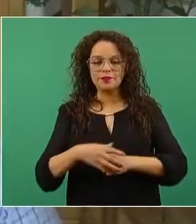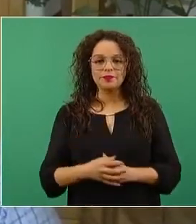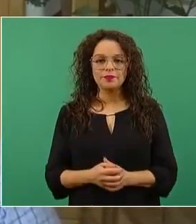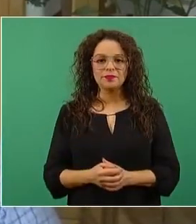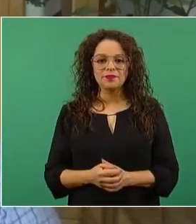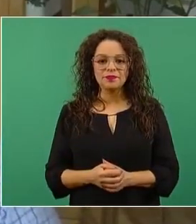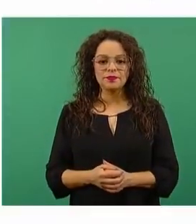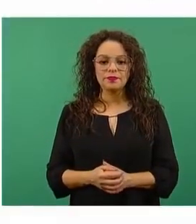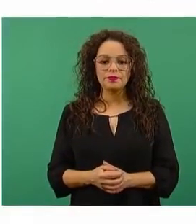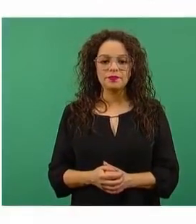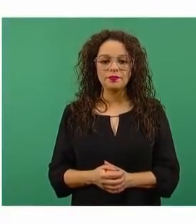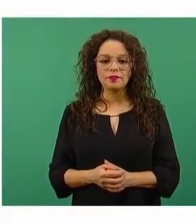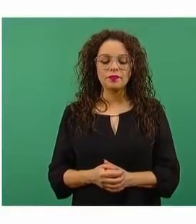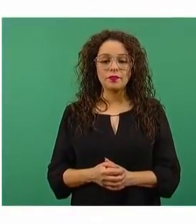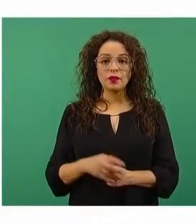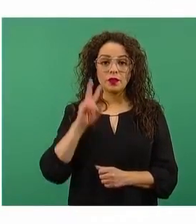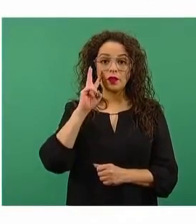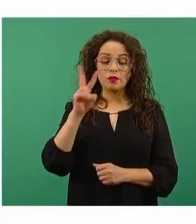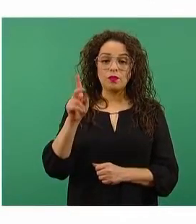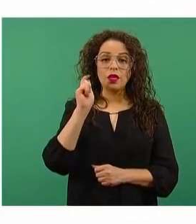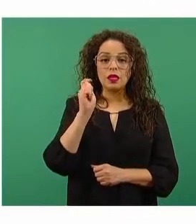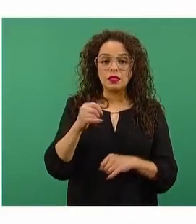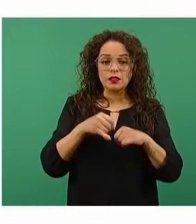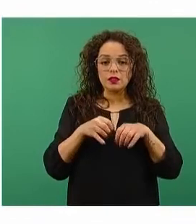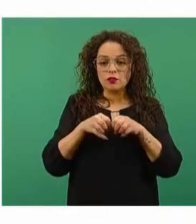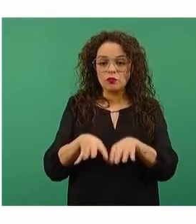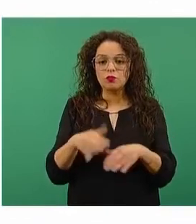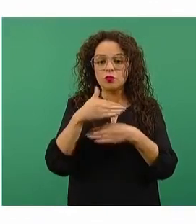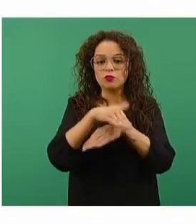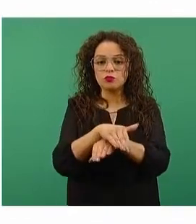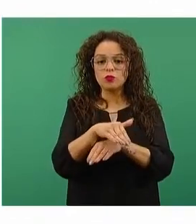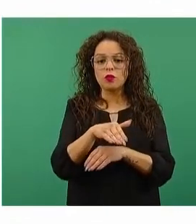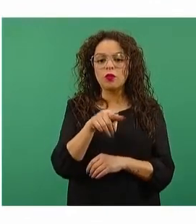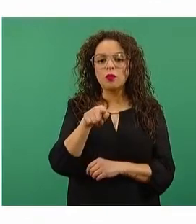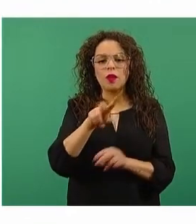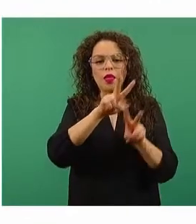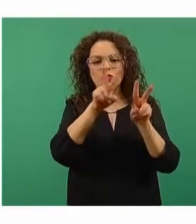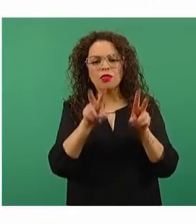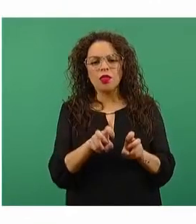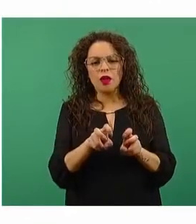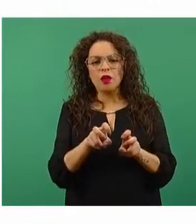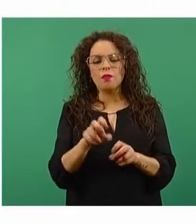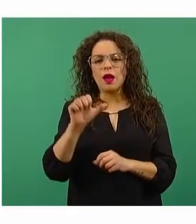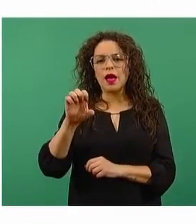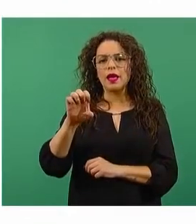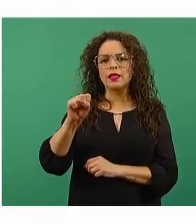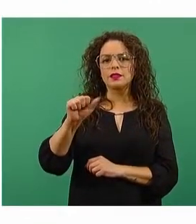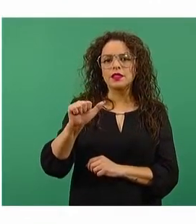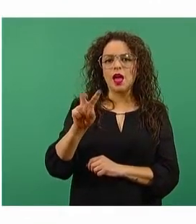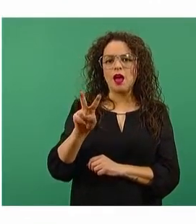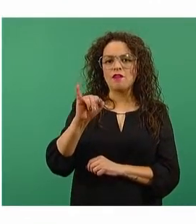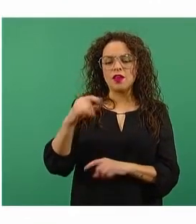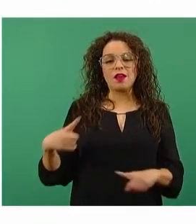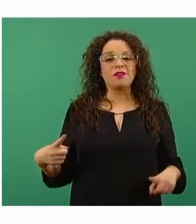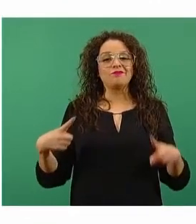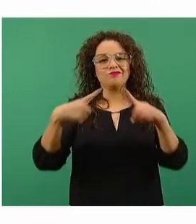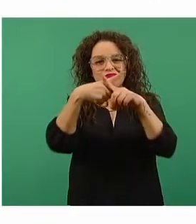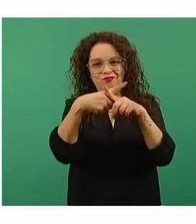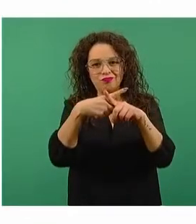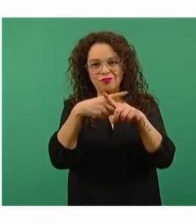diapositiva, vamos a actualizar también la notificación y por lo tanto la ocurrencia de los eventos